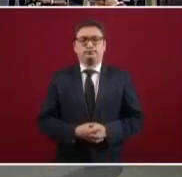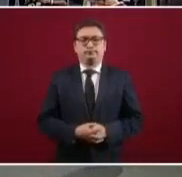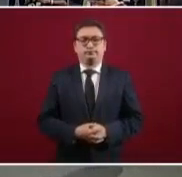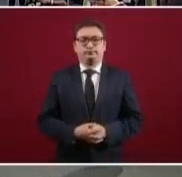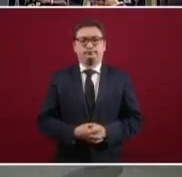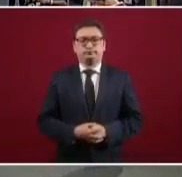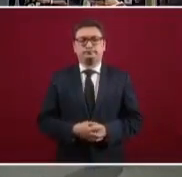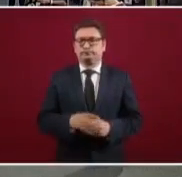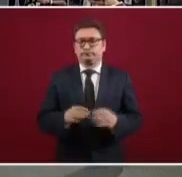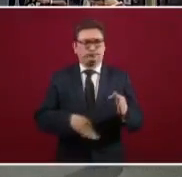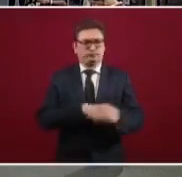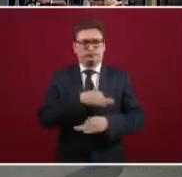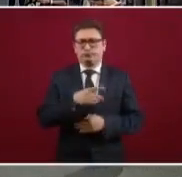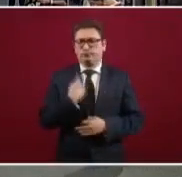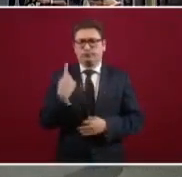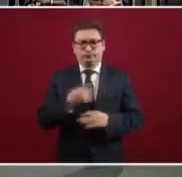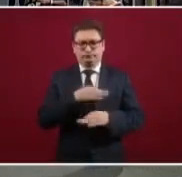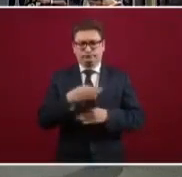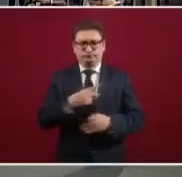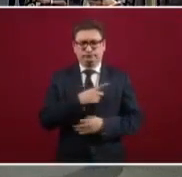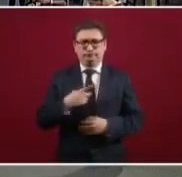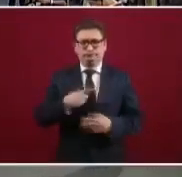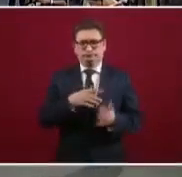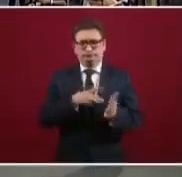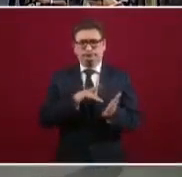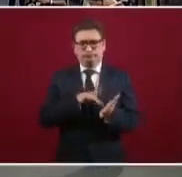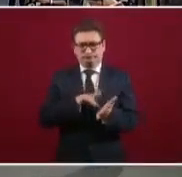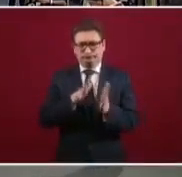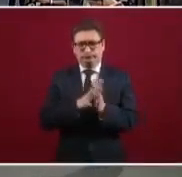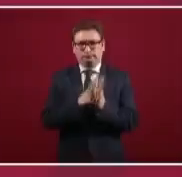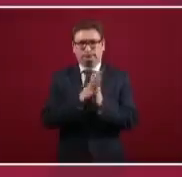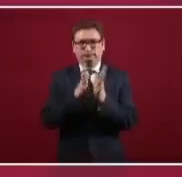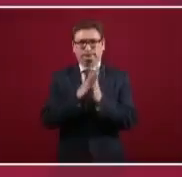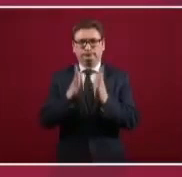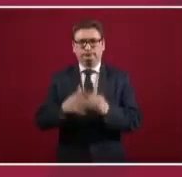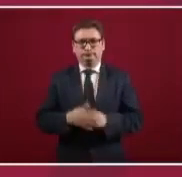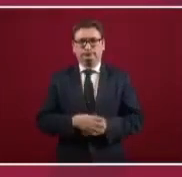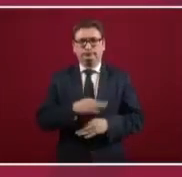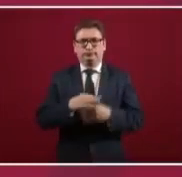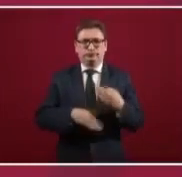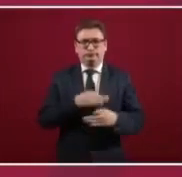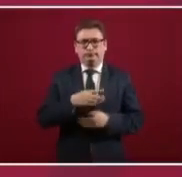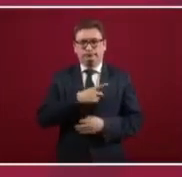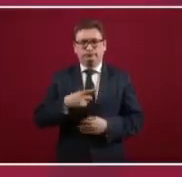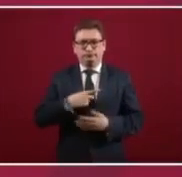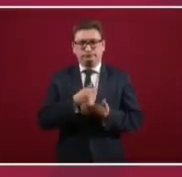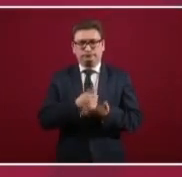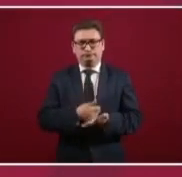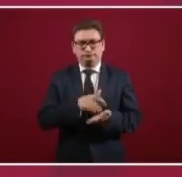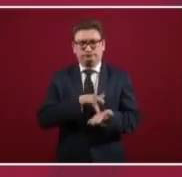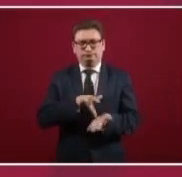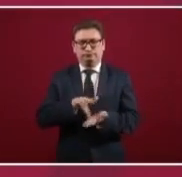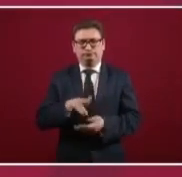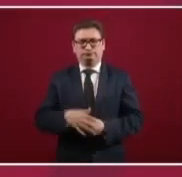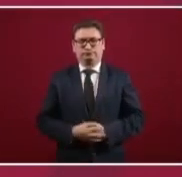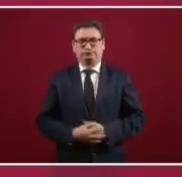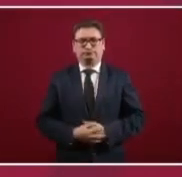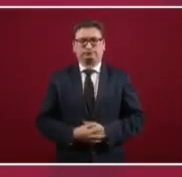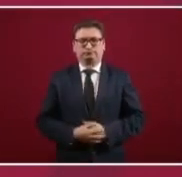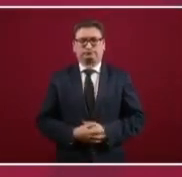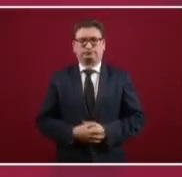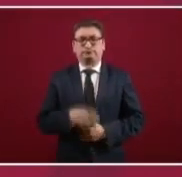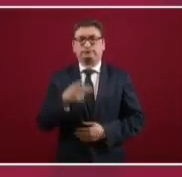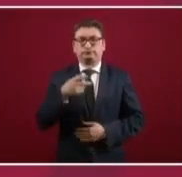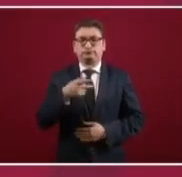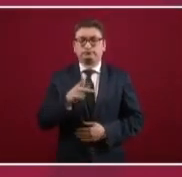donde todos tenemos que contribuir todos tenemos que apoyar en eso pero sí